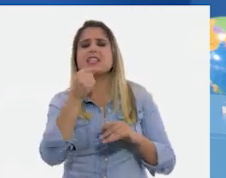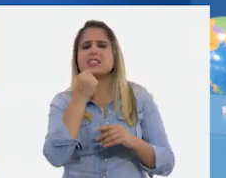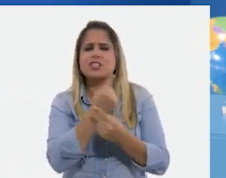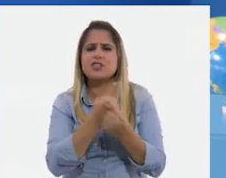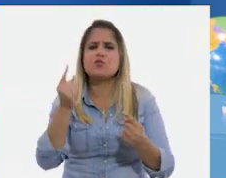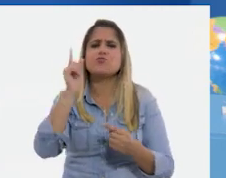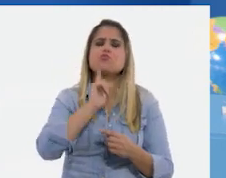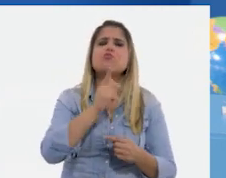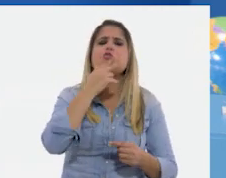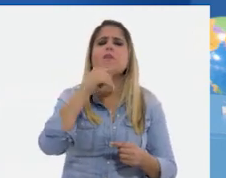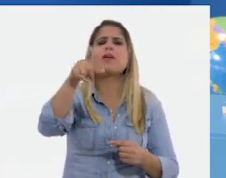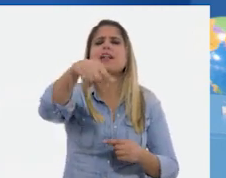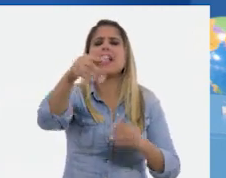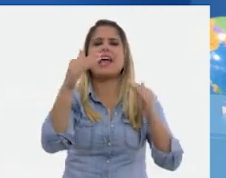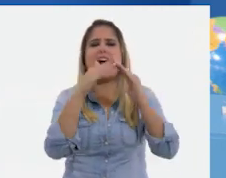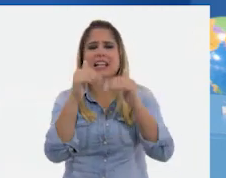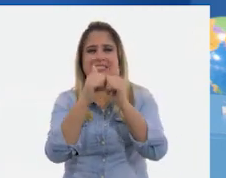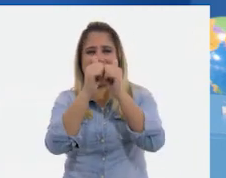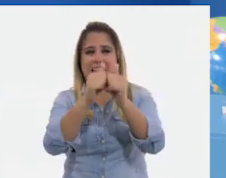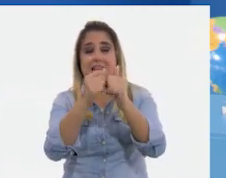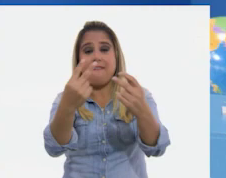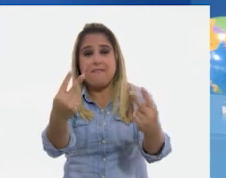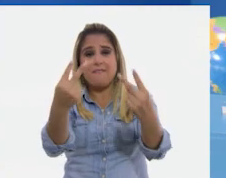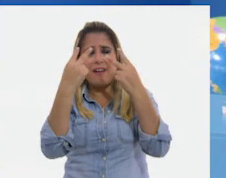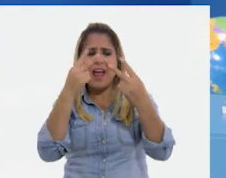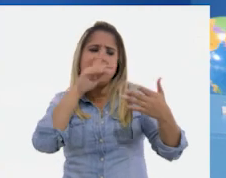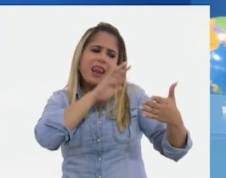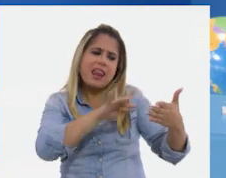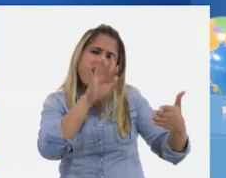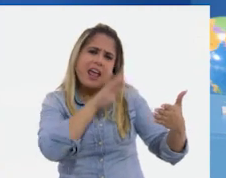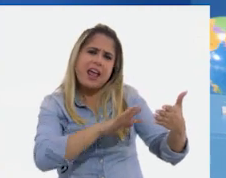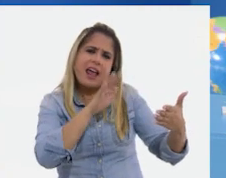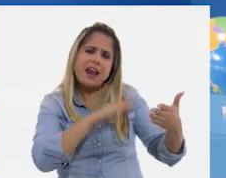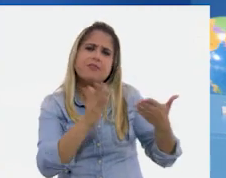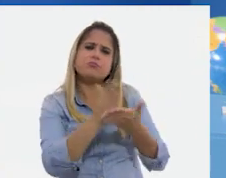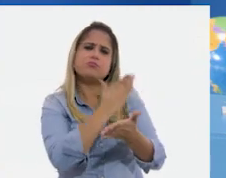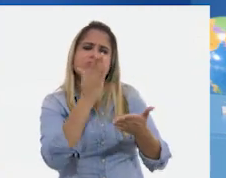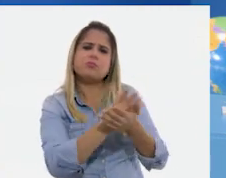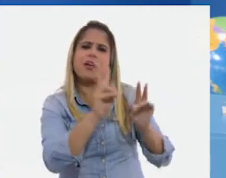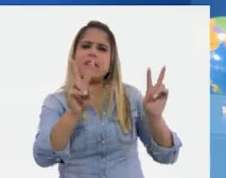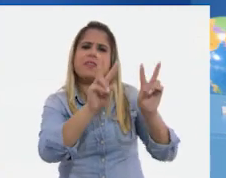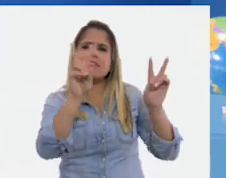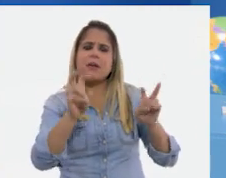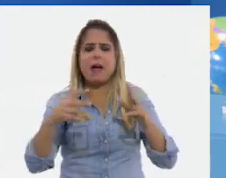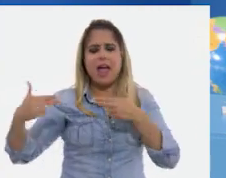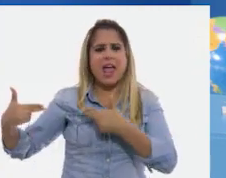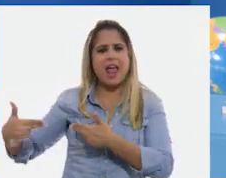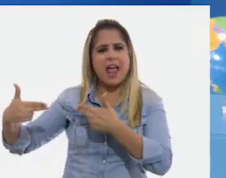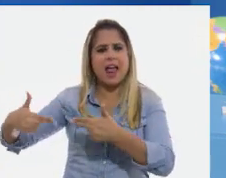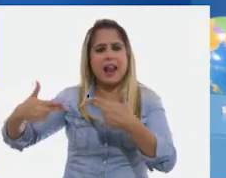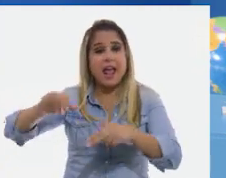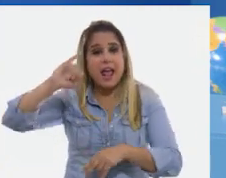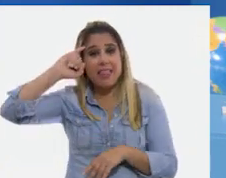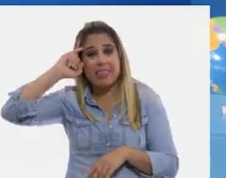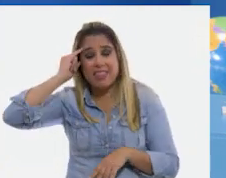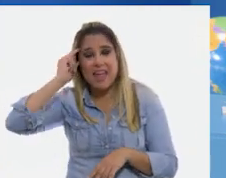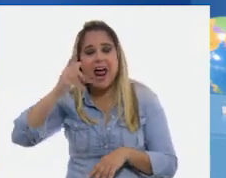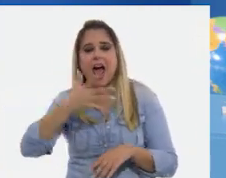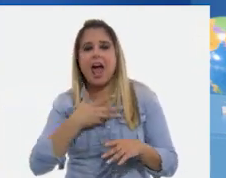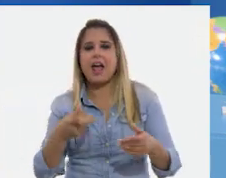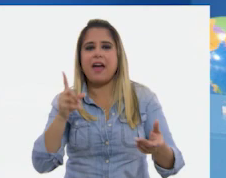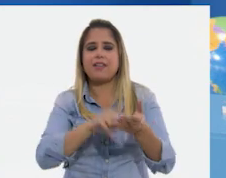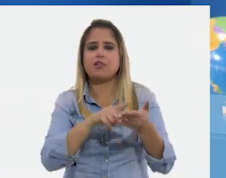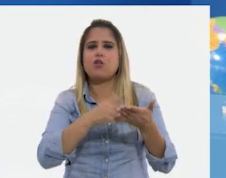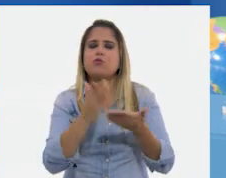y niñas que están en casa a leer con nosotros el apartado titulado Herencia Indígena, que se encuentra en